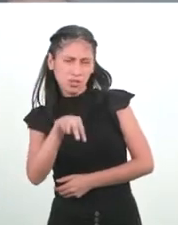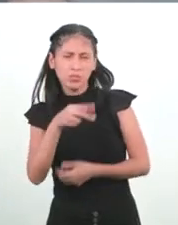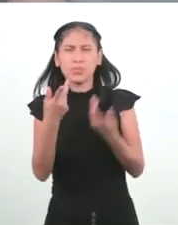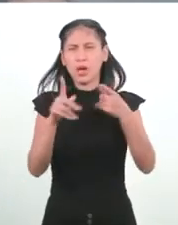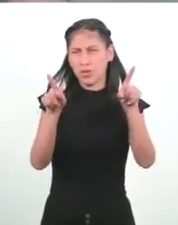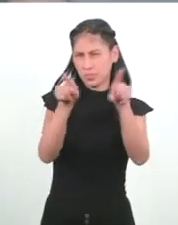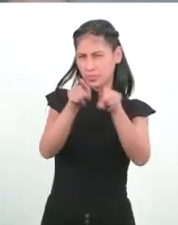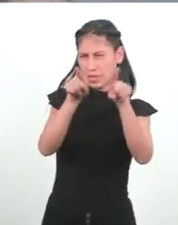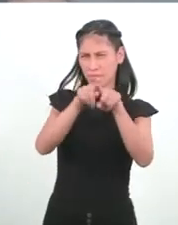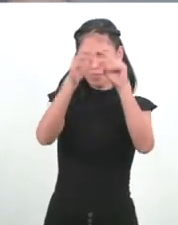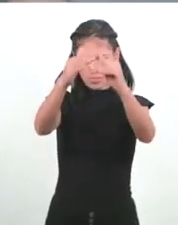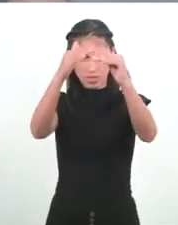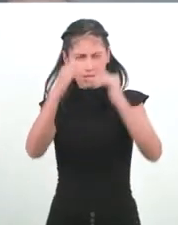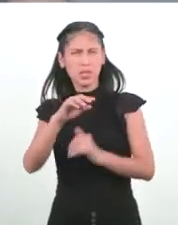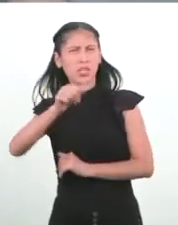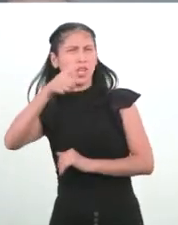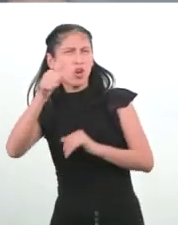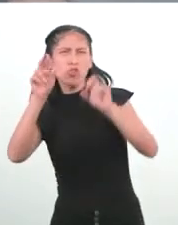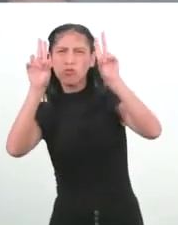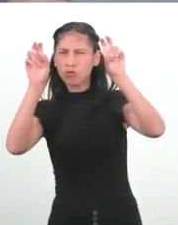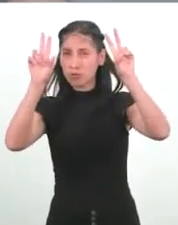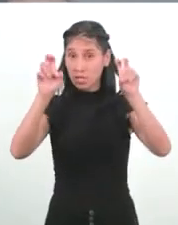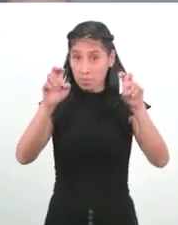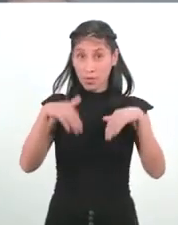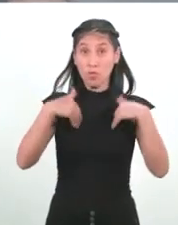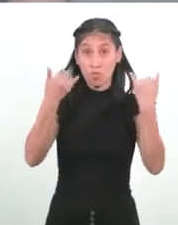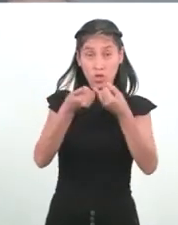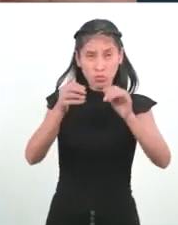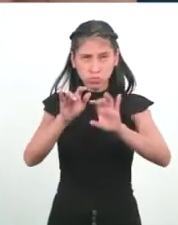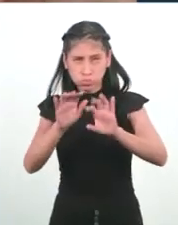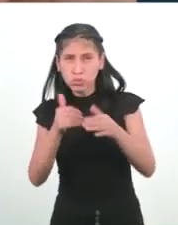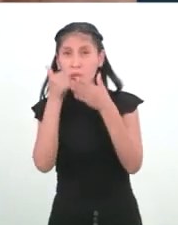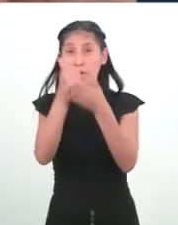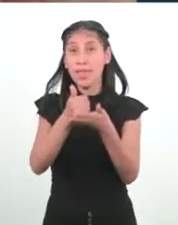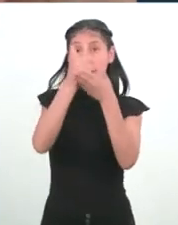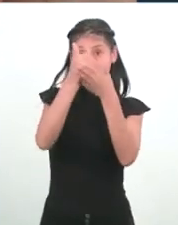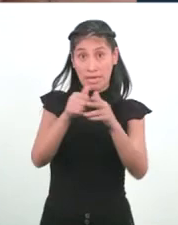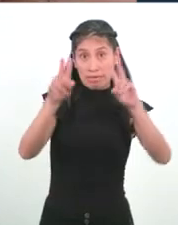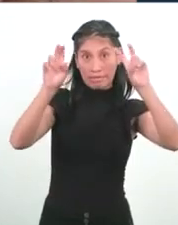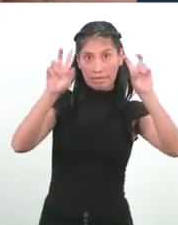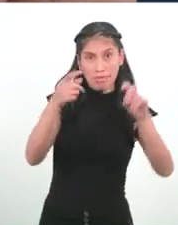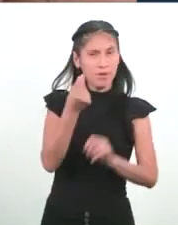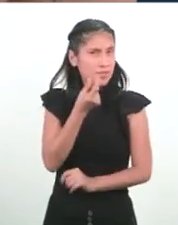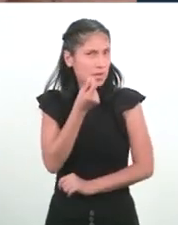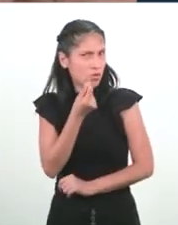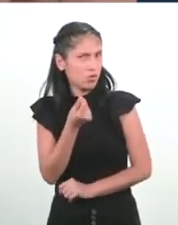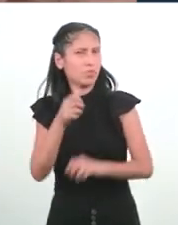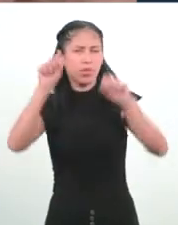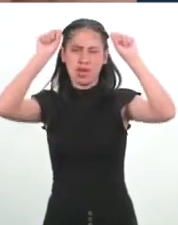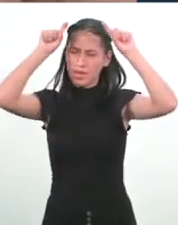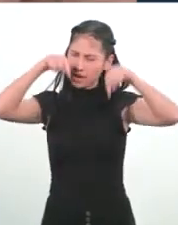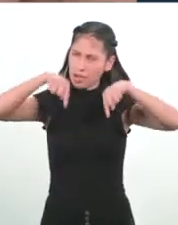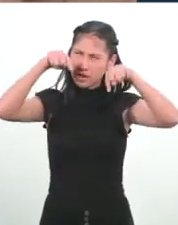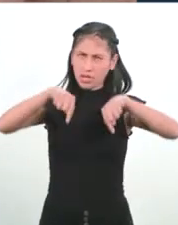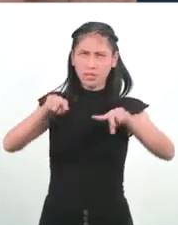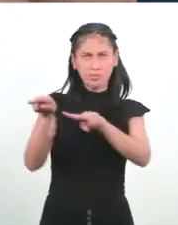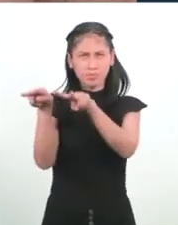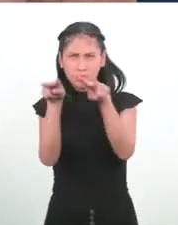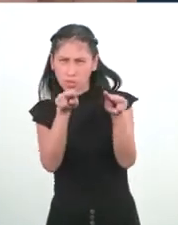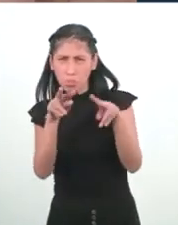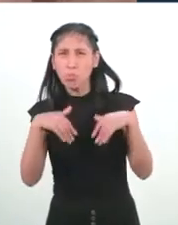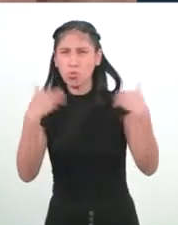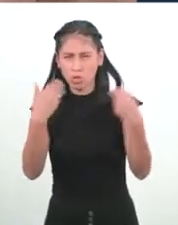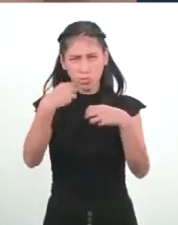a Laboratoria pueden crear para solucionar problemas económicos? Acá estamos en un lugar donde podemos crear muchos, pero